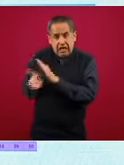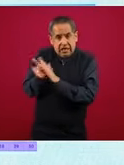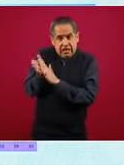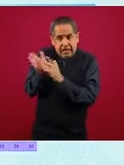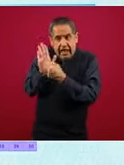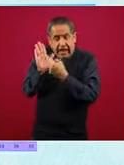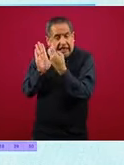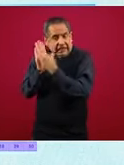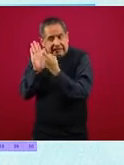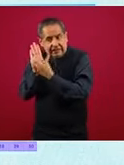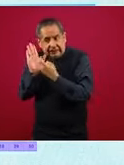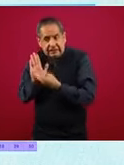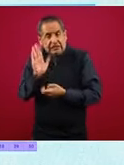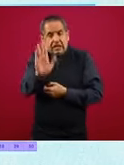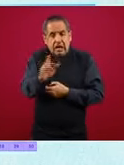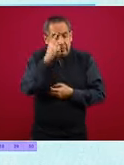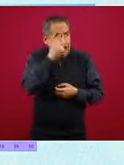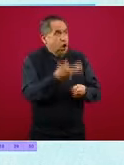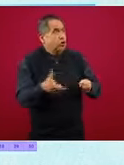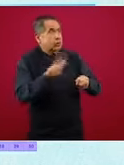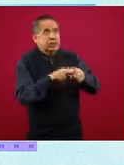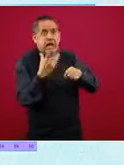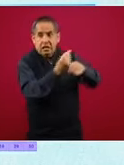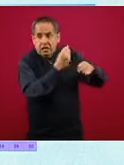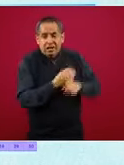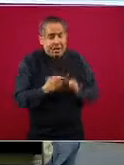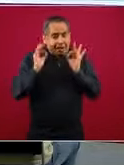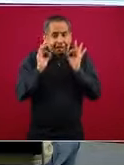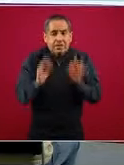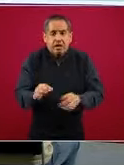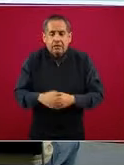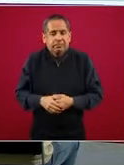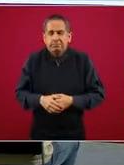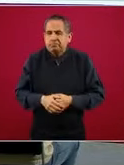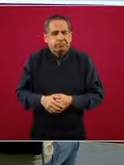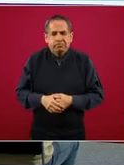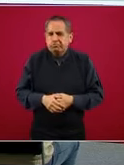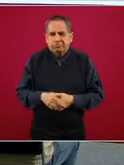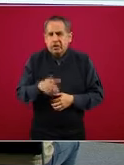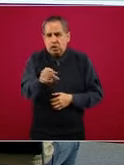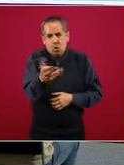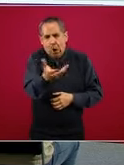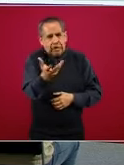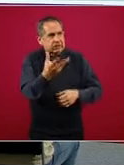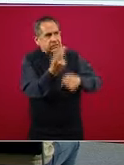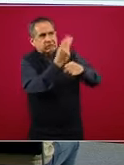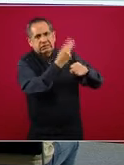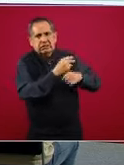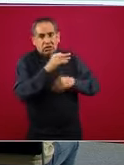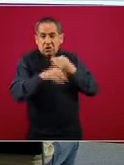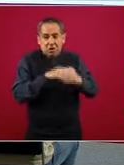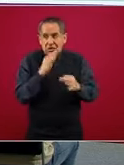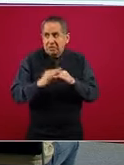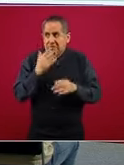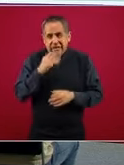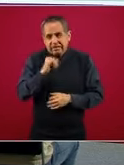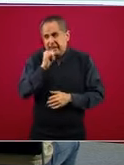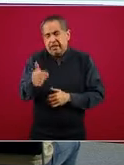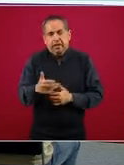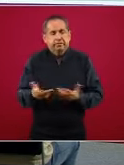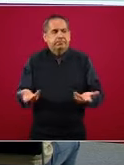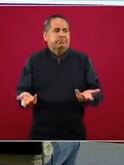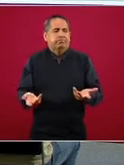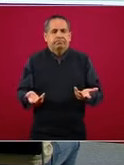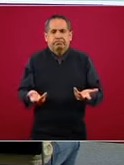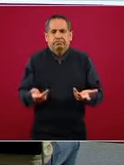federal para que se hicieran reconversiones hospitalarias. Y no se han logrado las reconversiones en todos los casos. Y